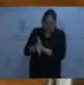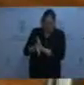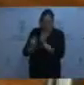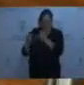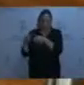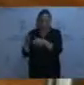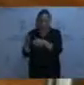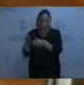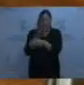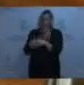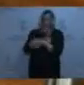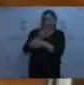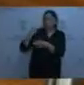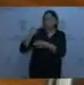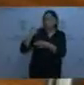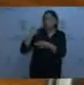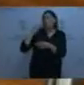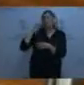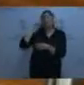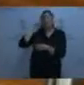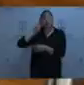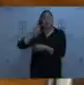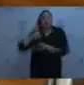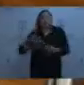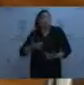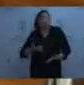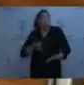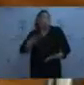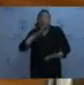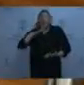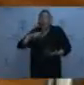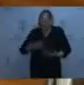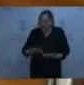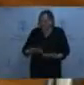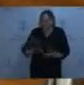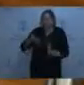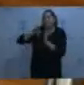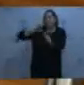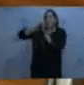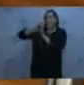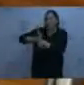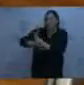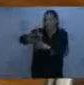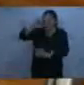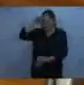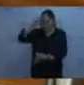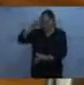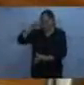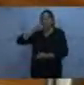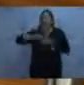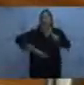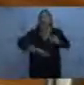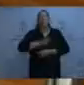me preguntaba cuál era nuestra posición, ahora le vamos a explicitar, señoría, cómo la vamos a